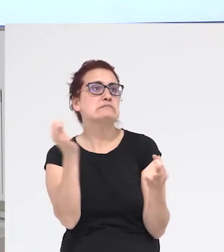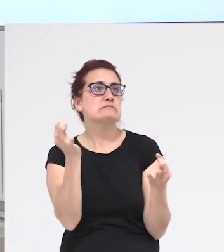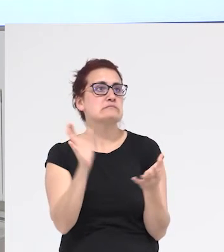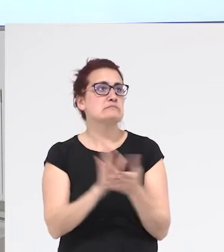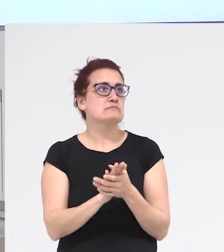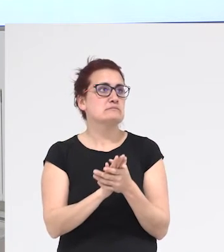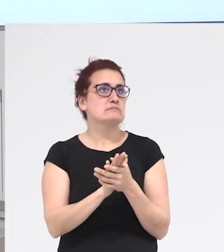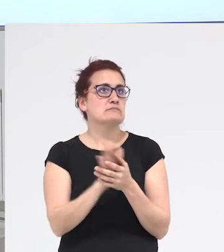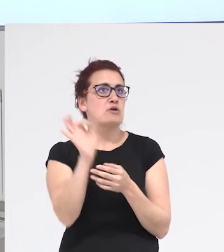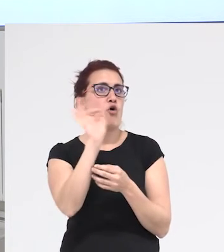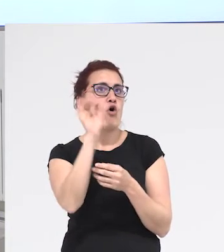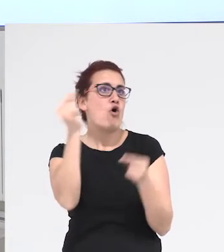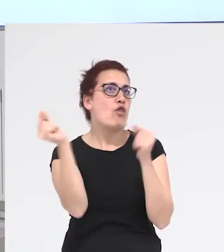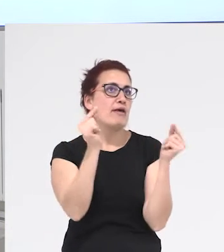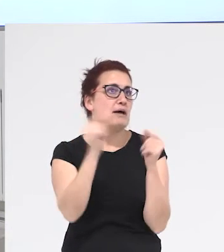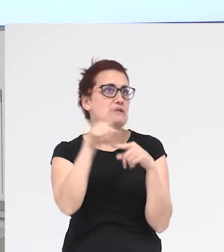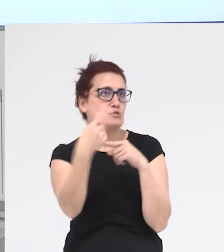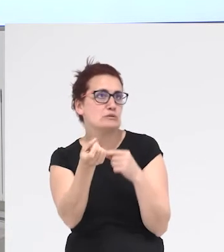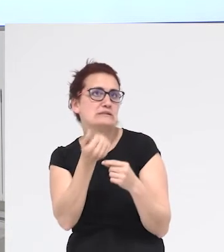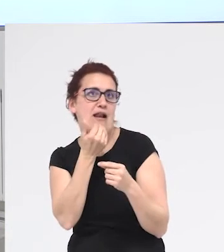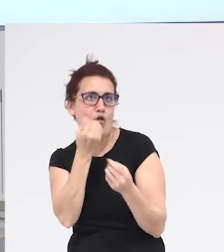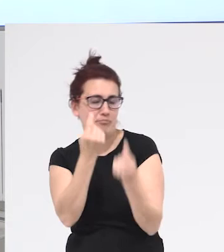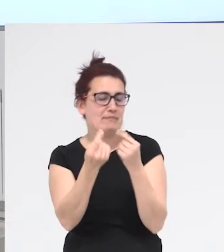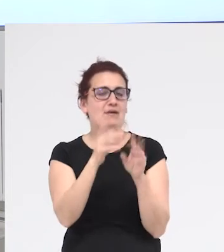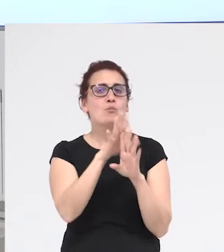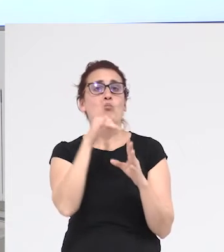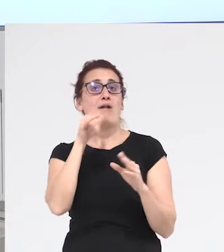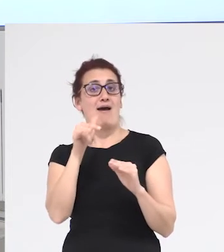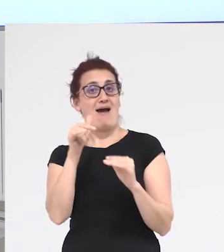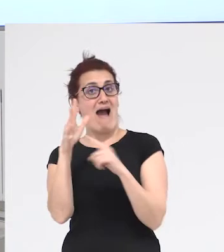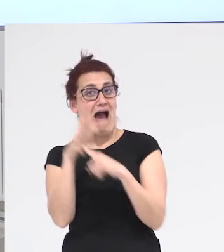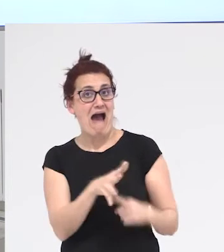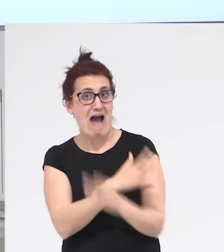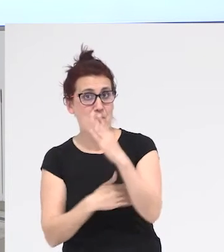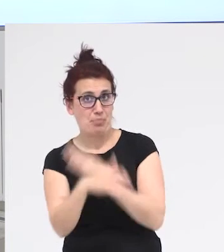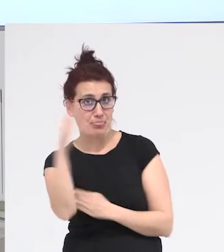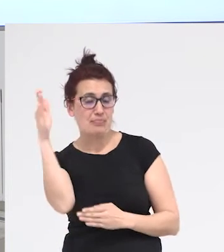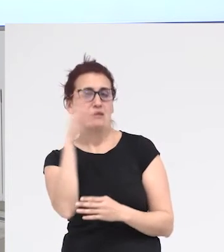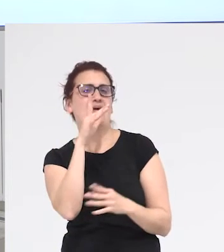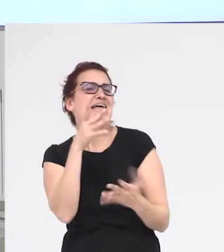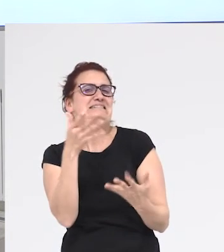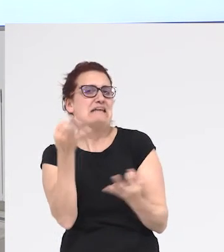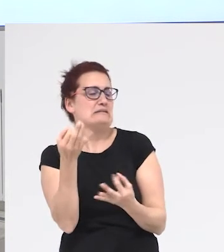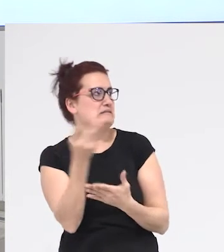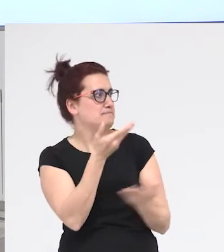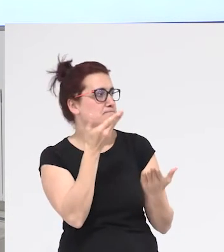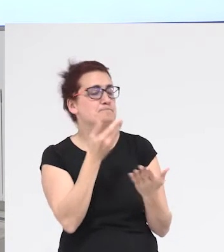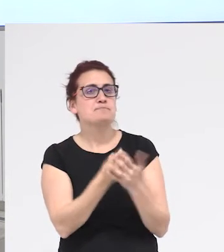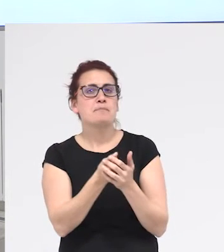O lo dejo en el debate, dicen algo. Pero bueno, capacitismo, entonces es esto,